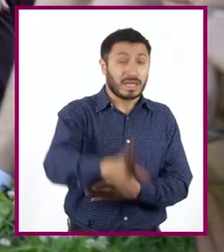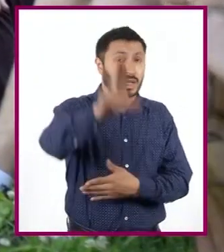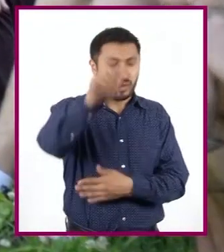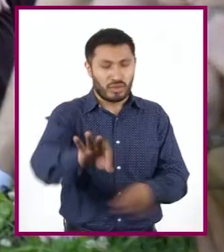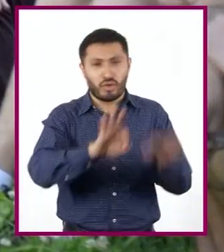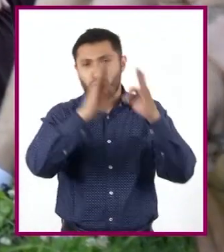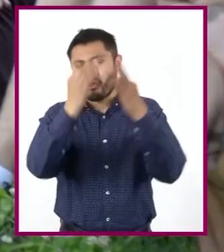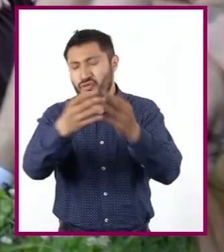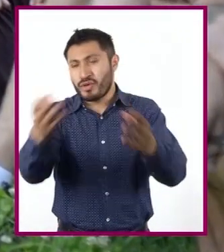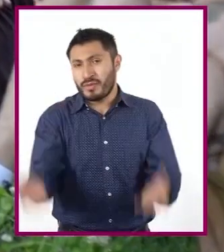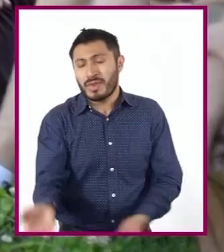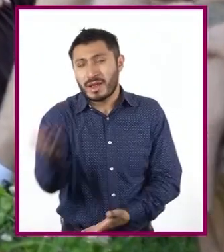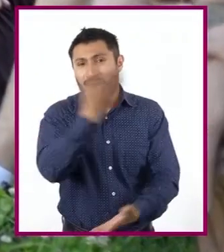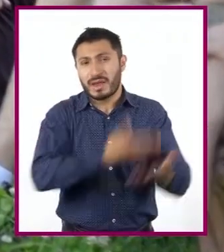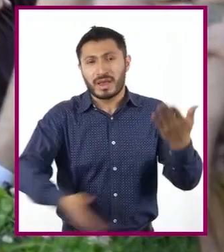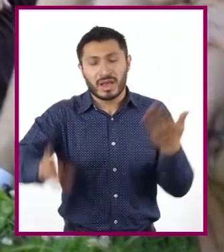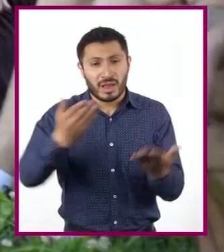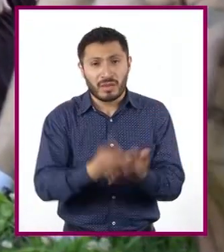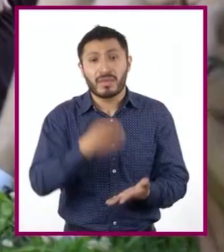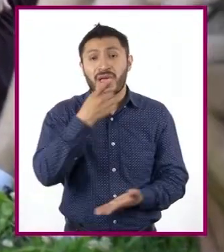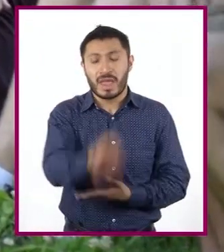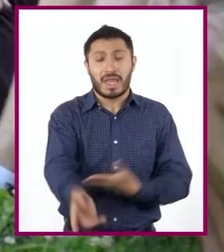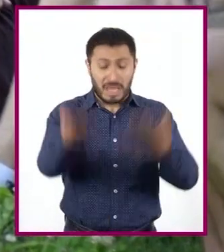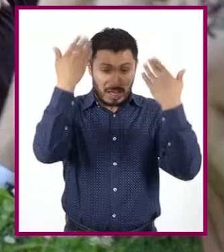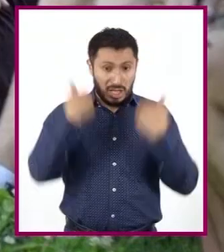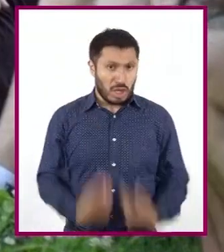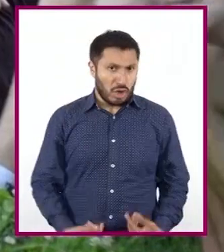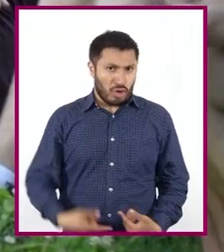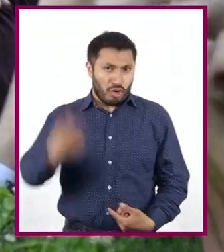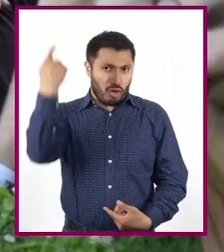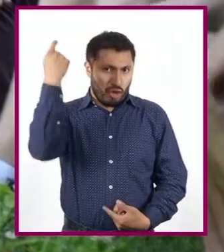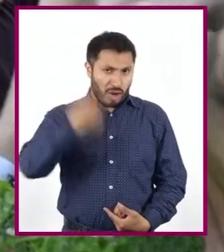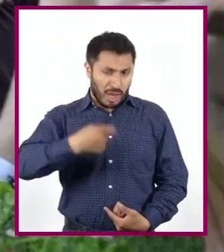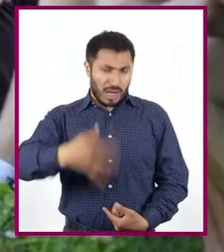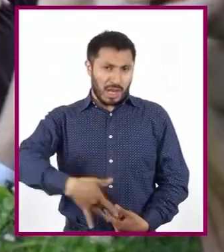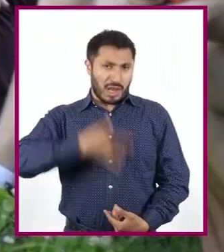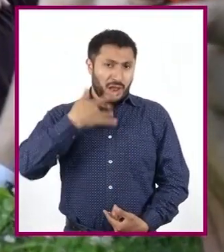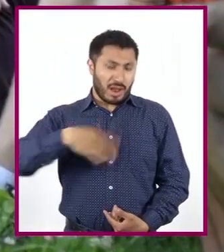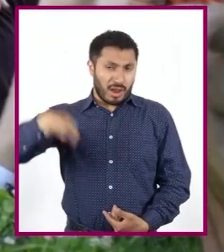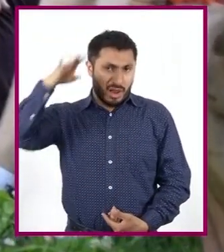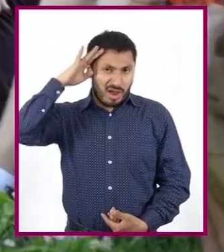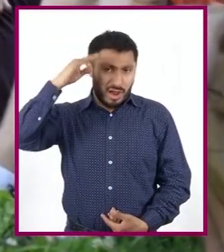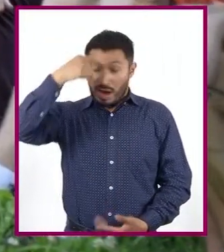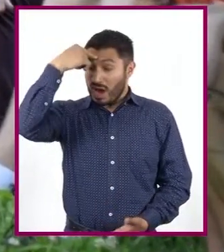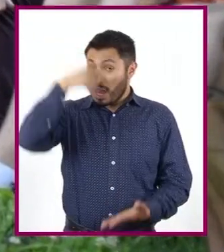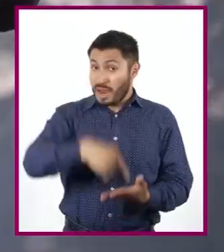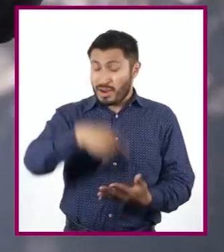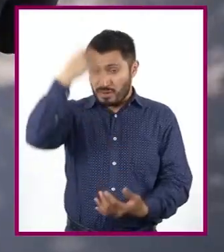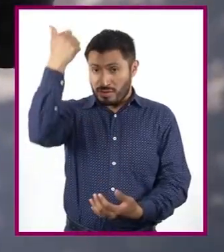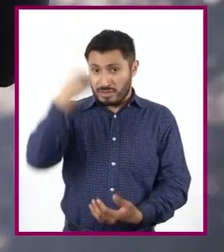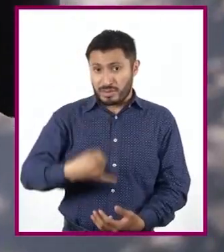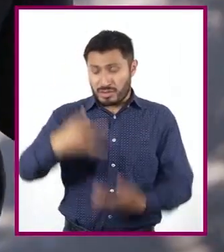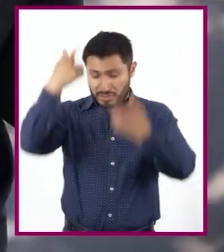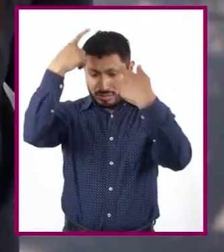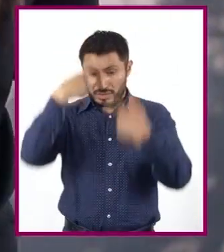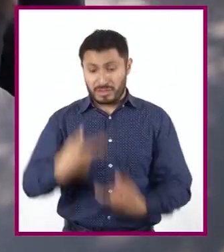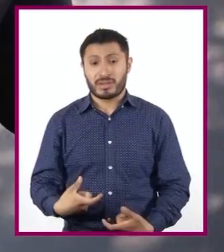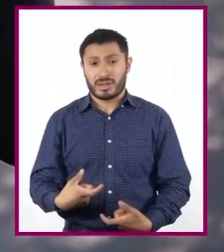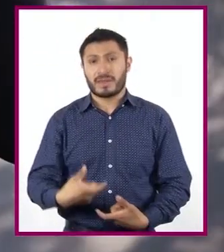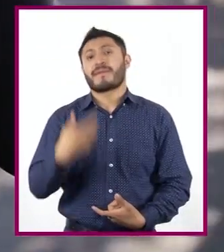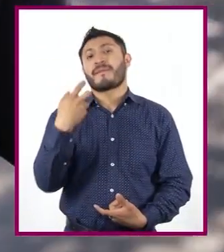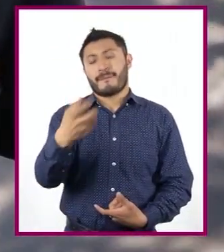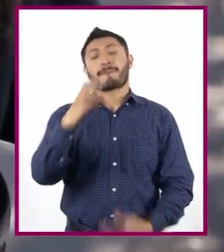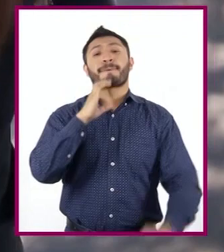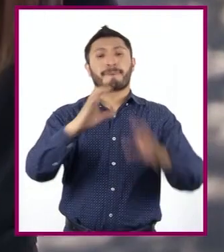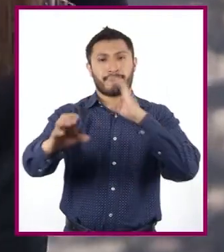empecé a conocer muchos más libros ya en la adolescencia, en mi juventud, que tenían que ver ya pues con temas que, bueno, a mí se me prohibían